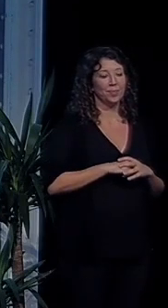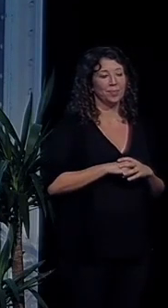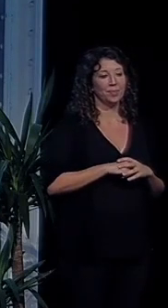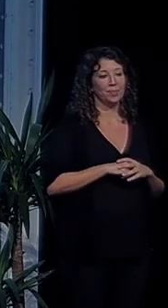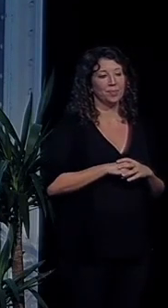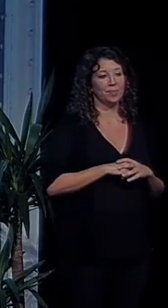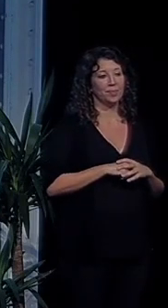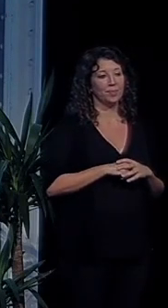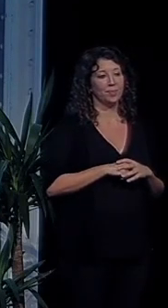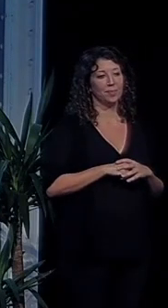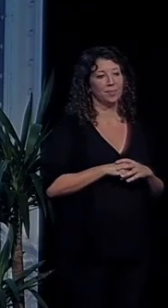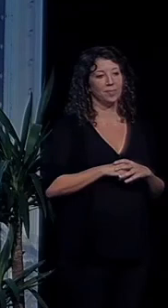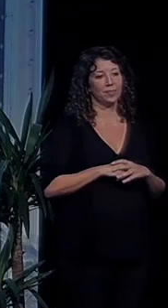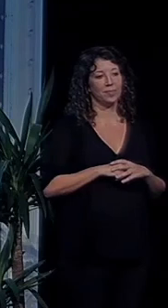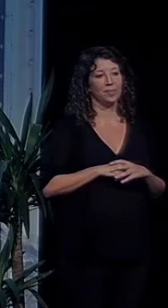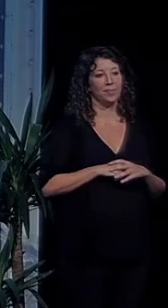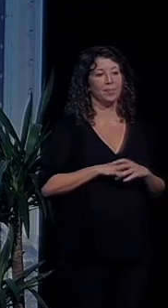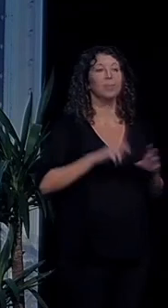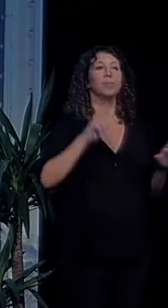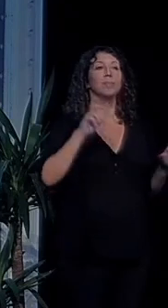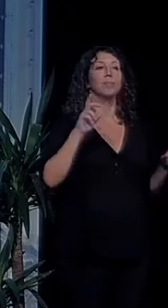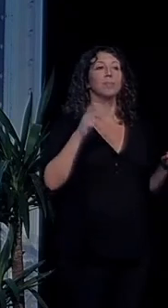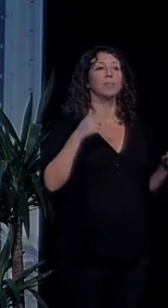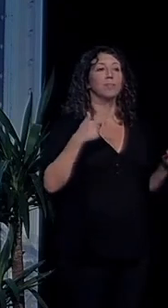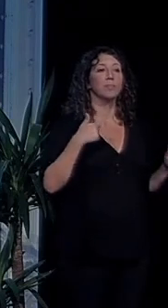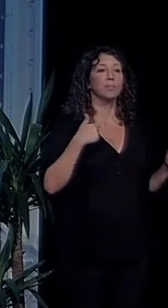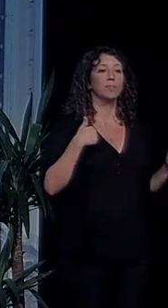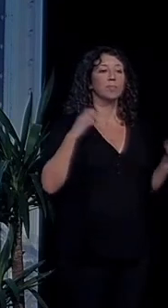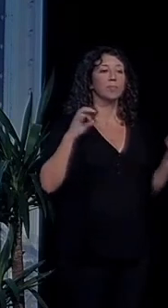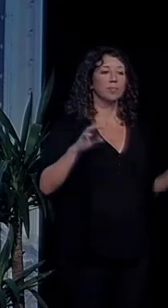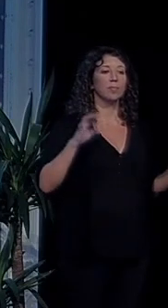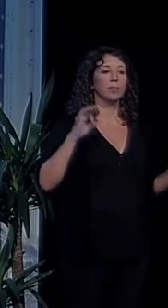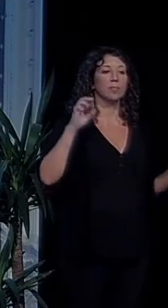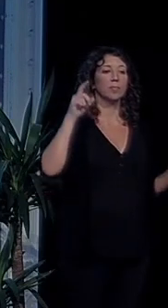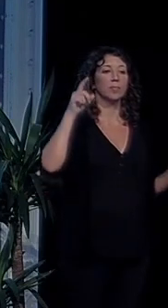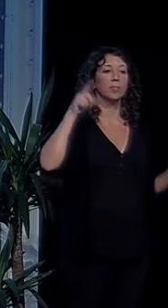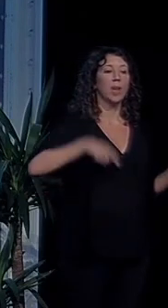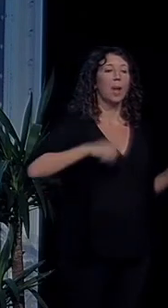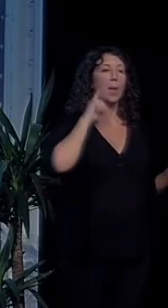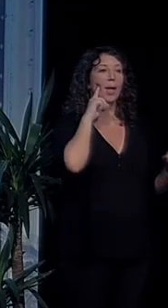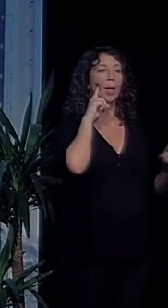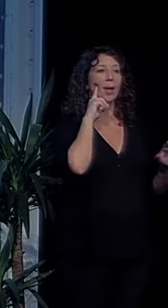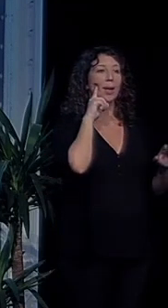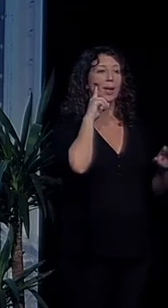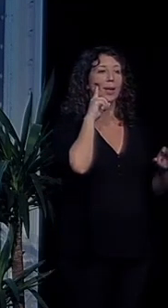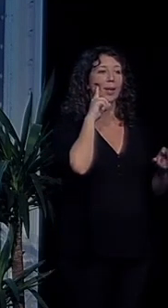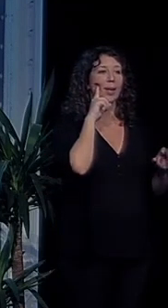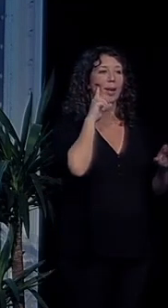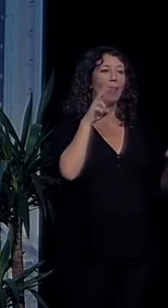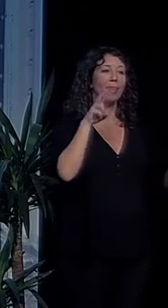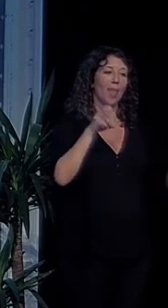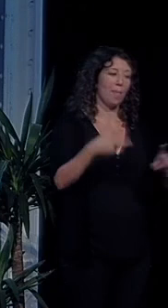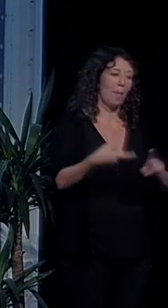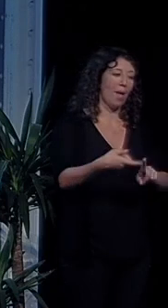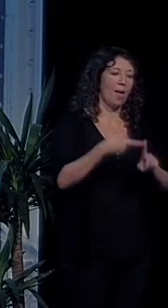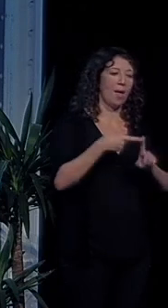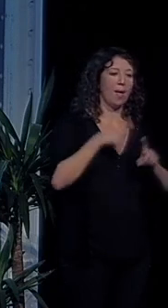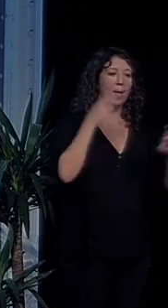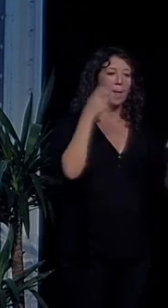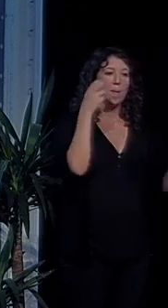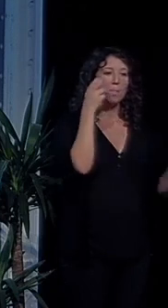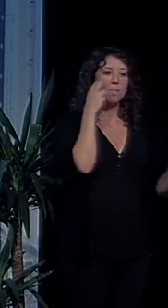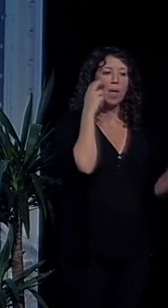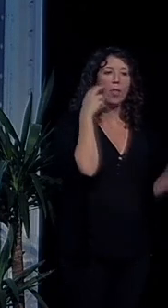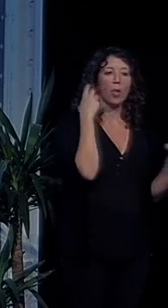Hola. ¿Sí? ¿Se me oye? Yo también quería volver al tema del peligro sexual, que creo, en primer lugar, me ha